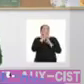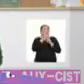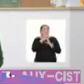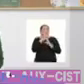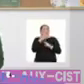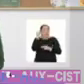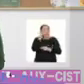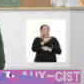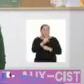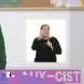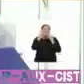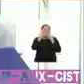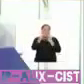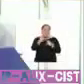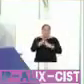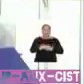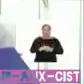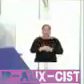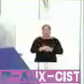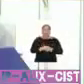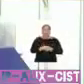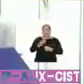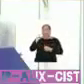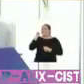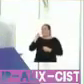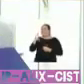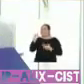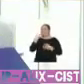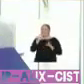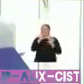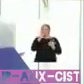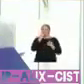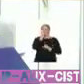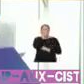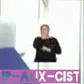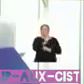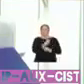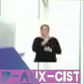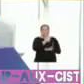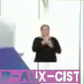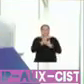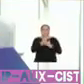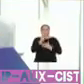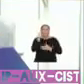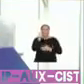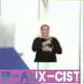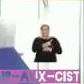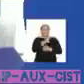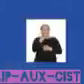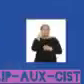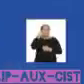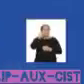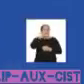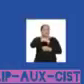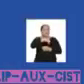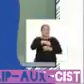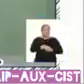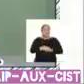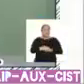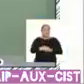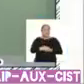respuestas a esas preguntas? ¡Listo! Acá encontré a alguien que nos pueda ayudar. Vamos a ver si contesta.